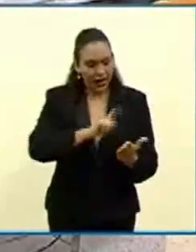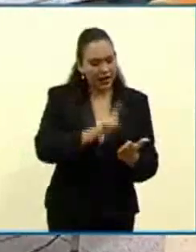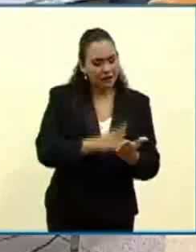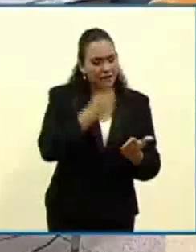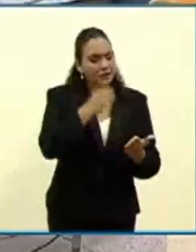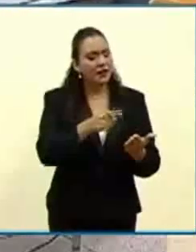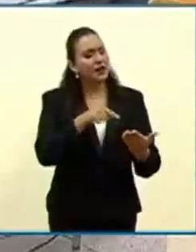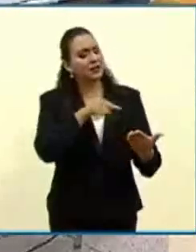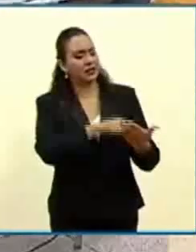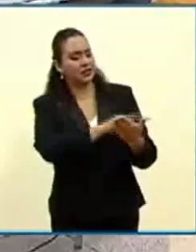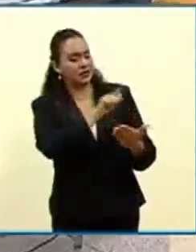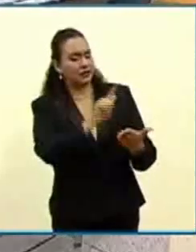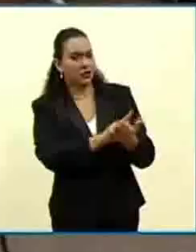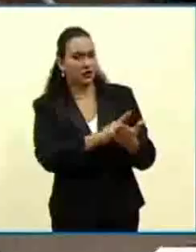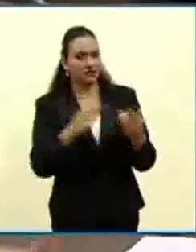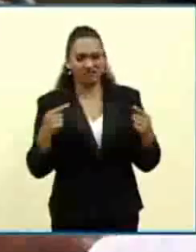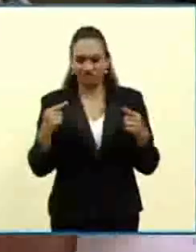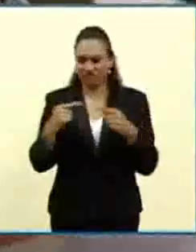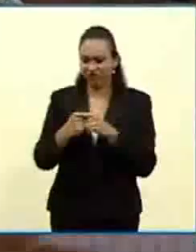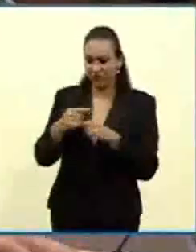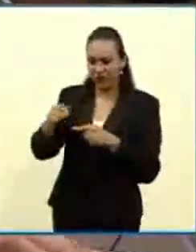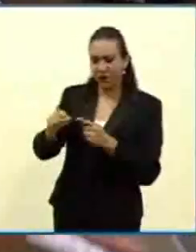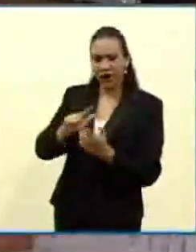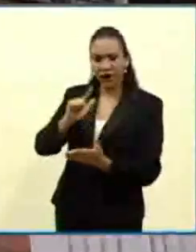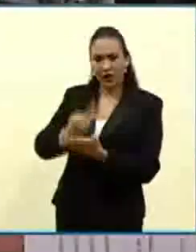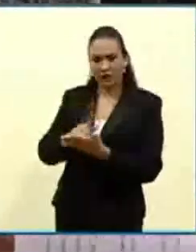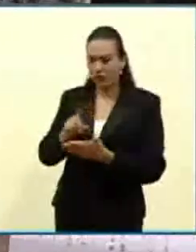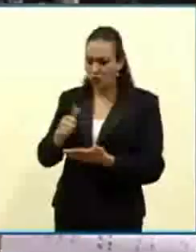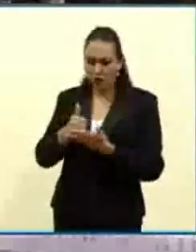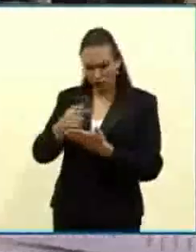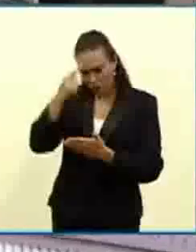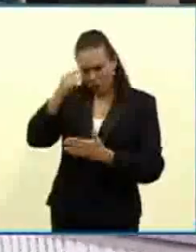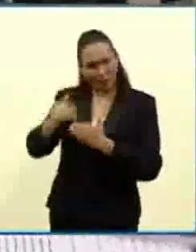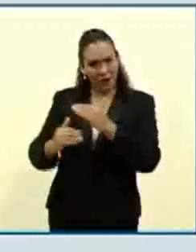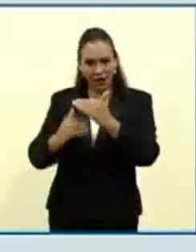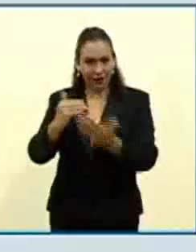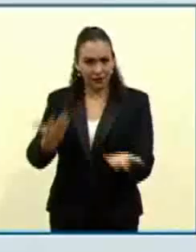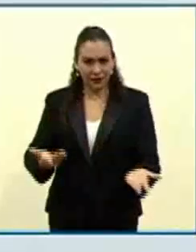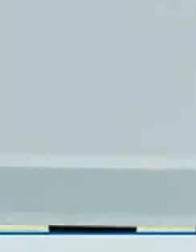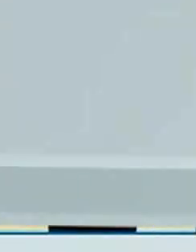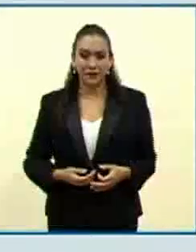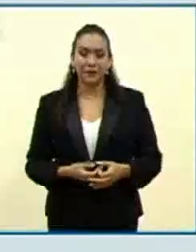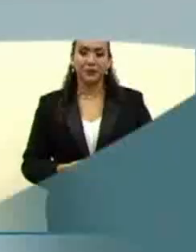efectos de la suspensión viola el principio de progresividad.